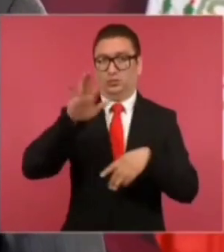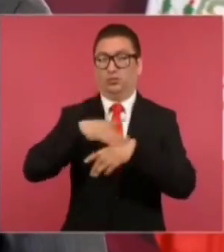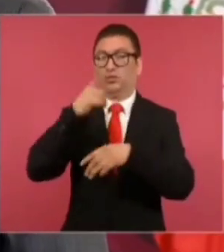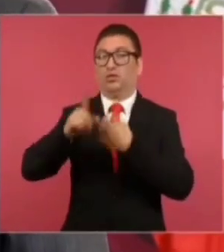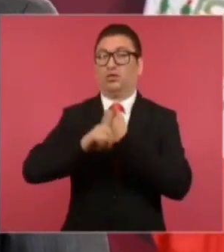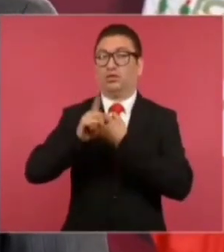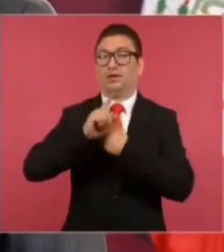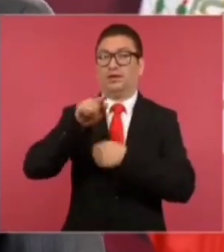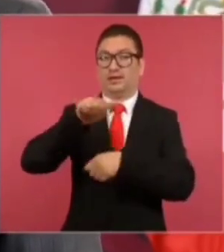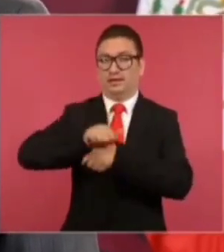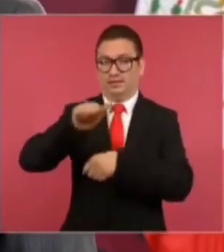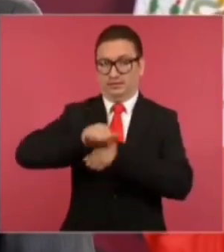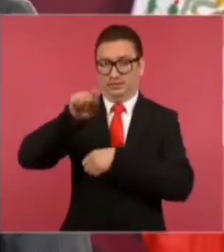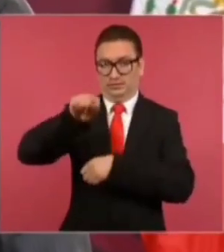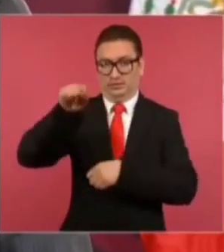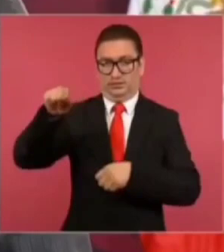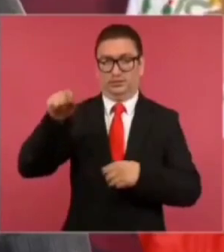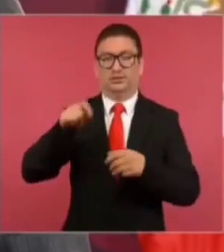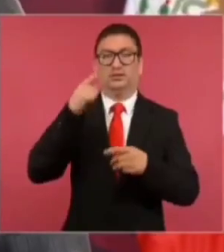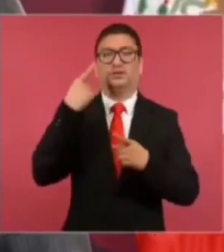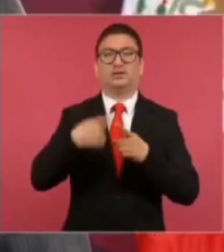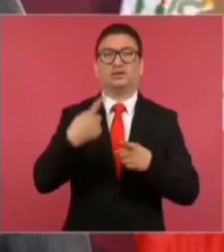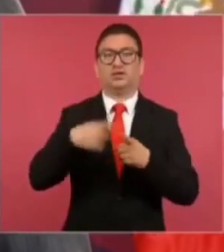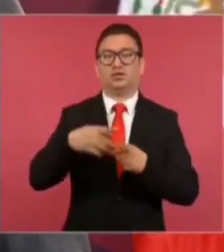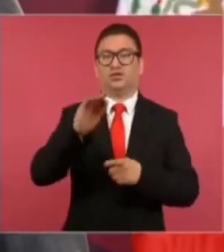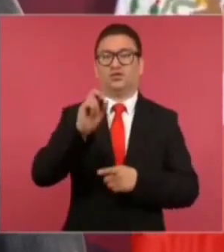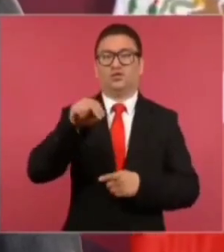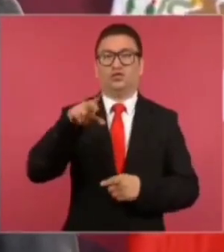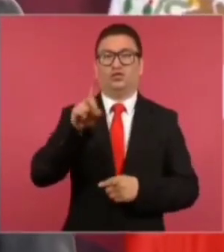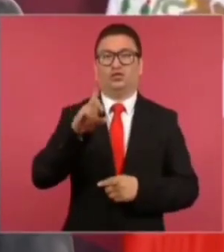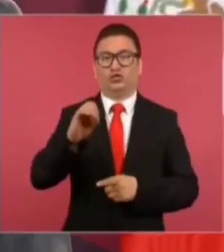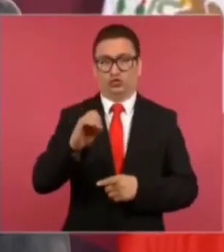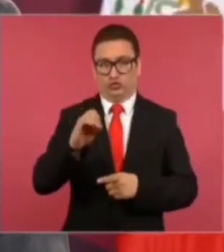de la crisis argentina, los del Fondo Monetario Internacional.